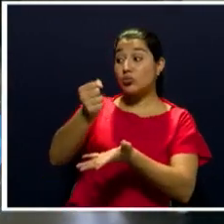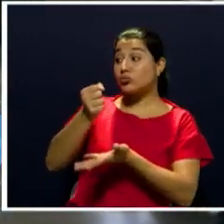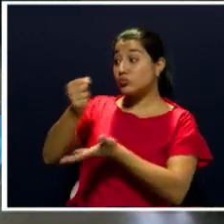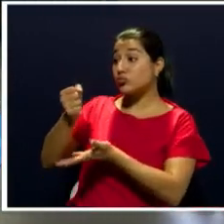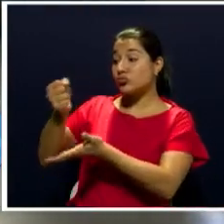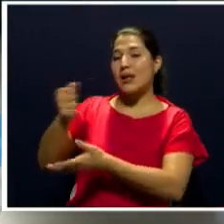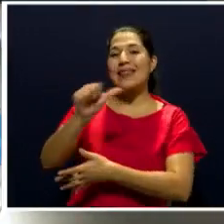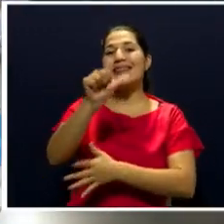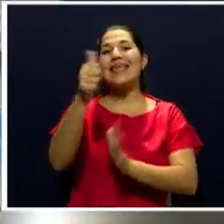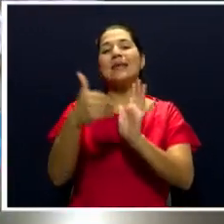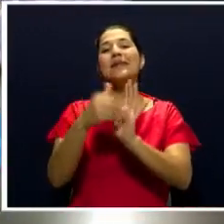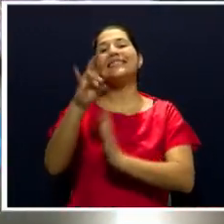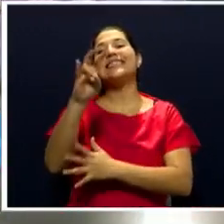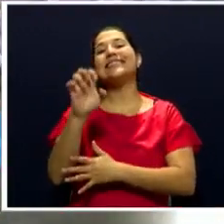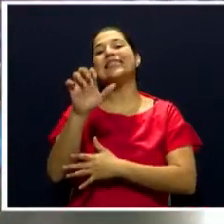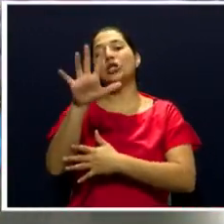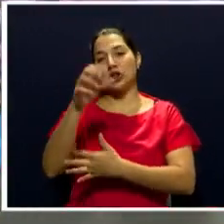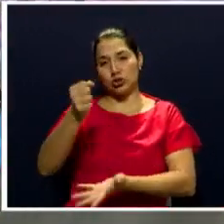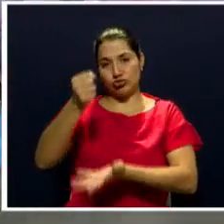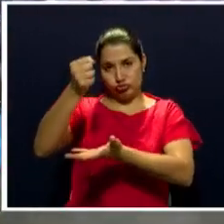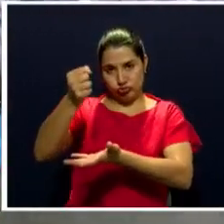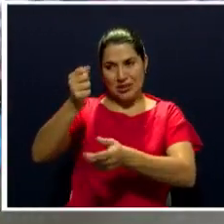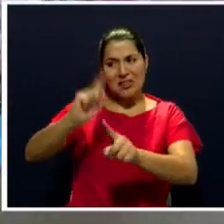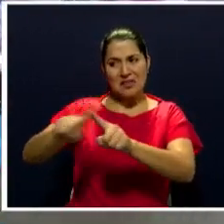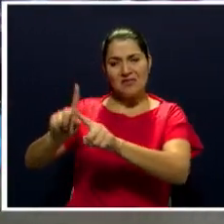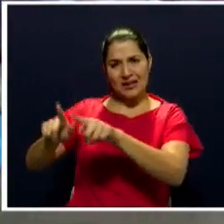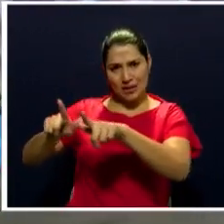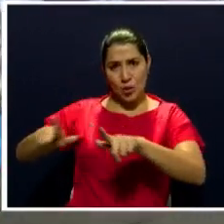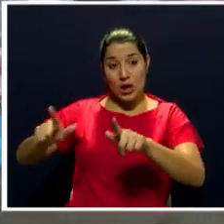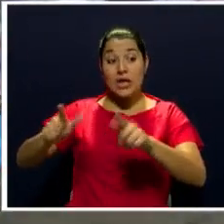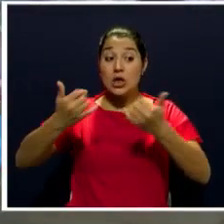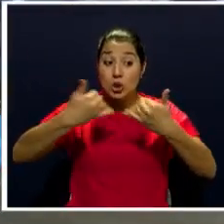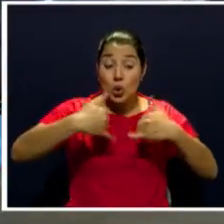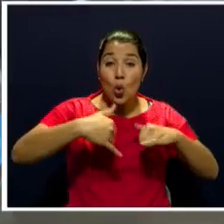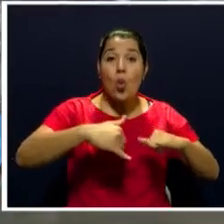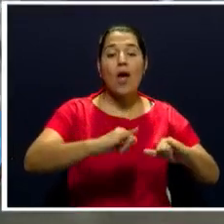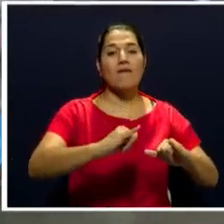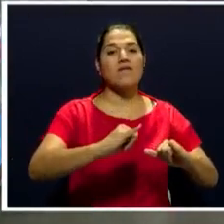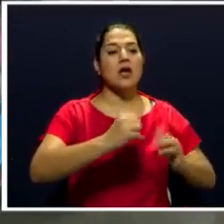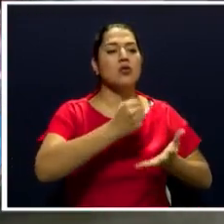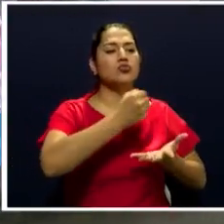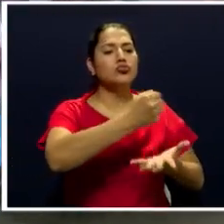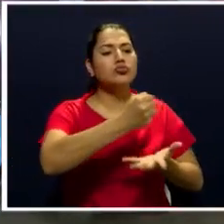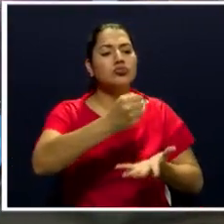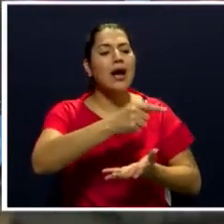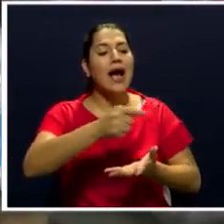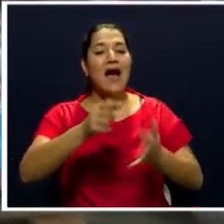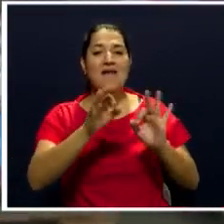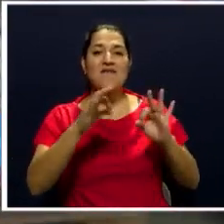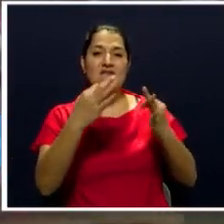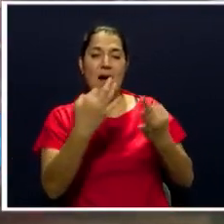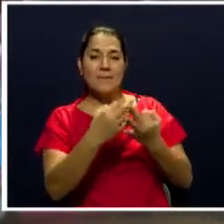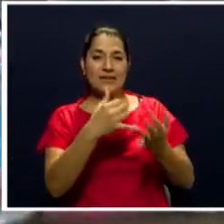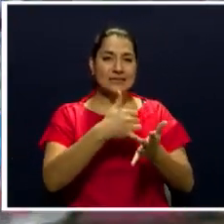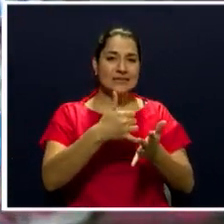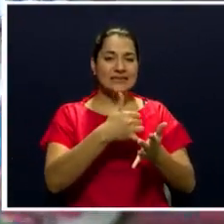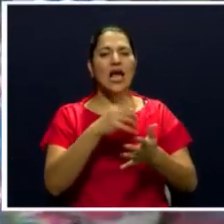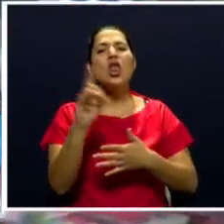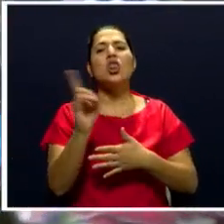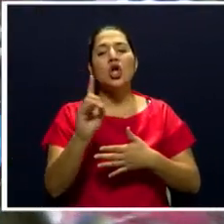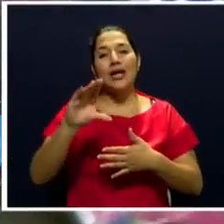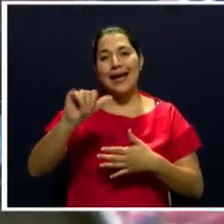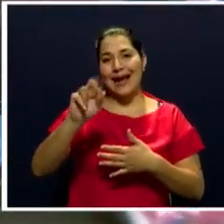10.705 paquetes en diferentes puntos del país y están en proceso de distribución a familias en condición de vulnerabilidad de la región Caribe,